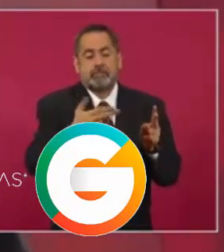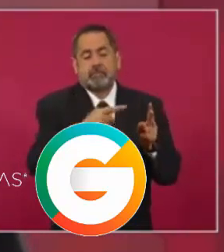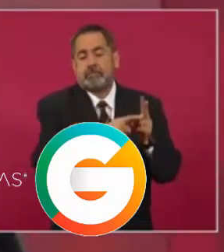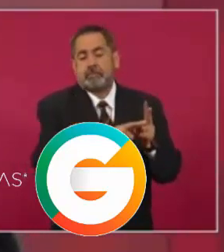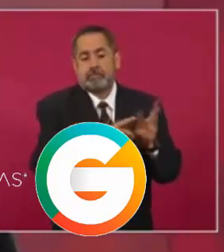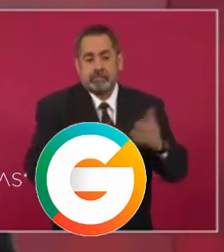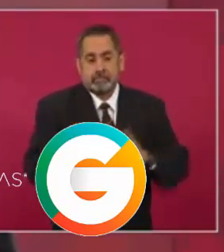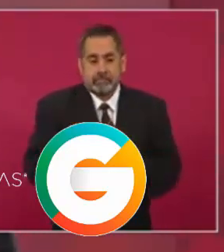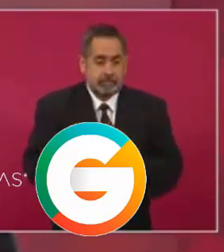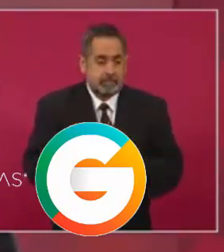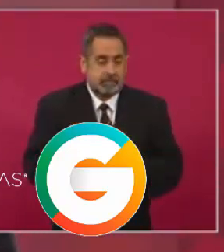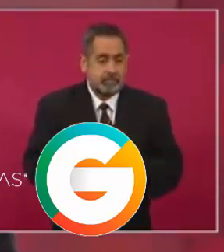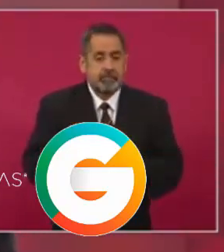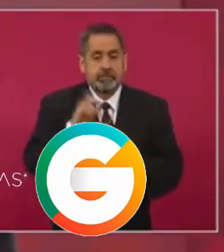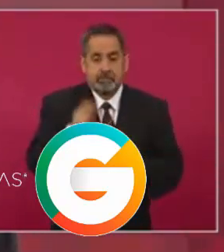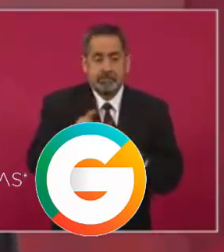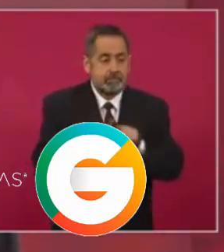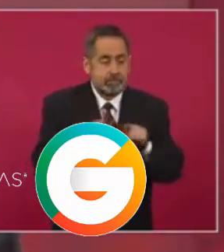donde